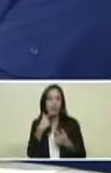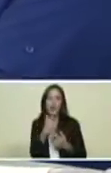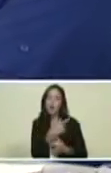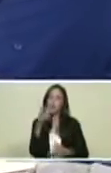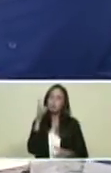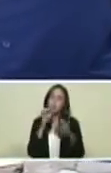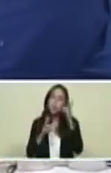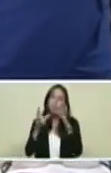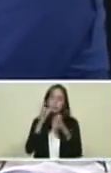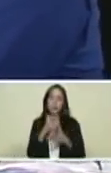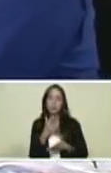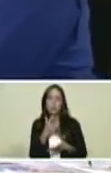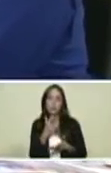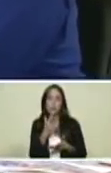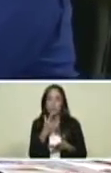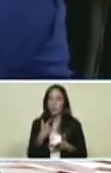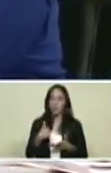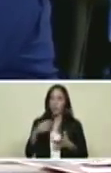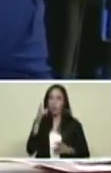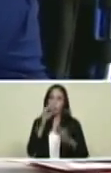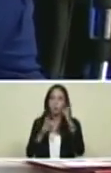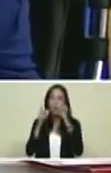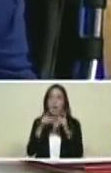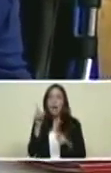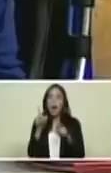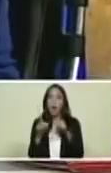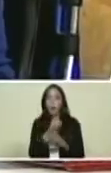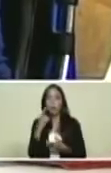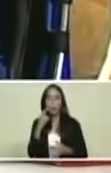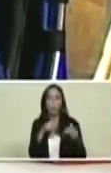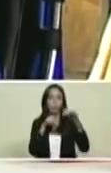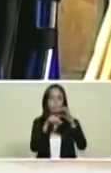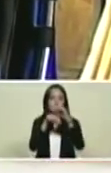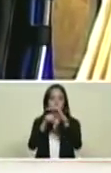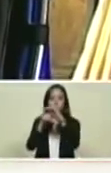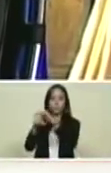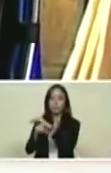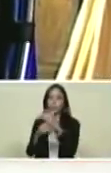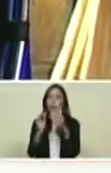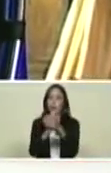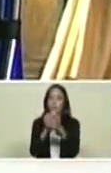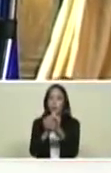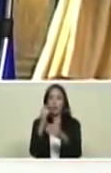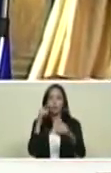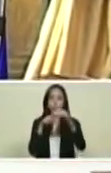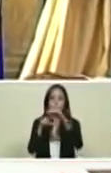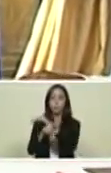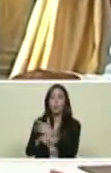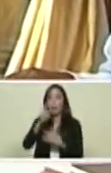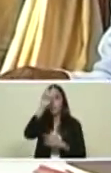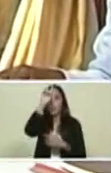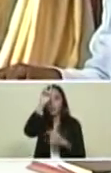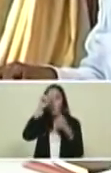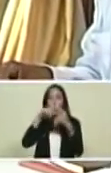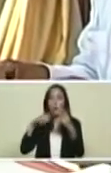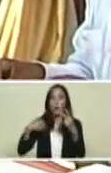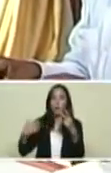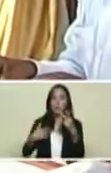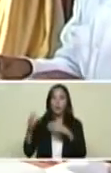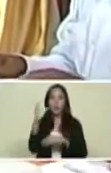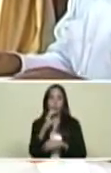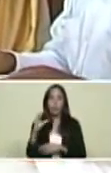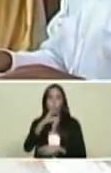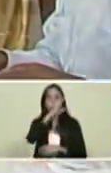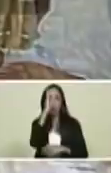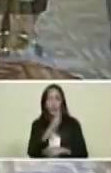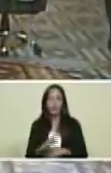yo he escuchado los comentarios de los compatriotas que hemos ido a buscar a Perú, Argentina, Colombia,